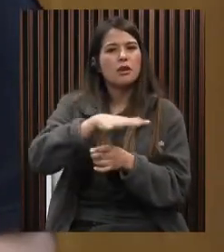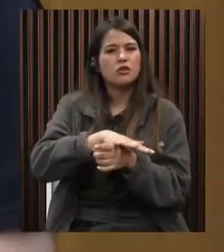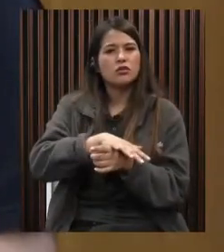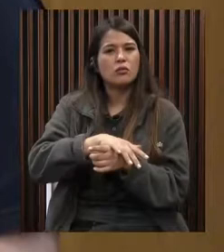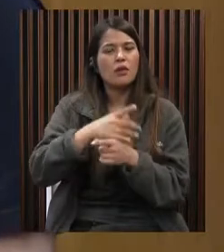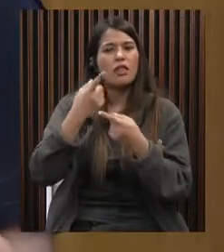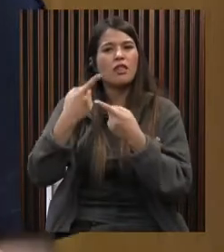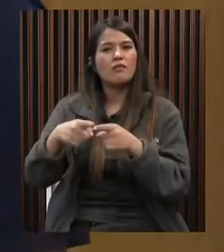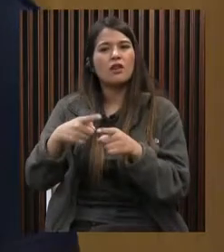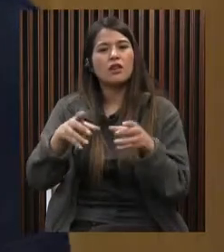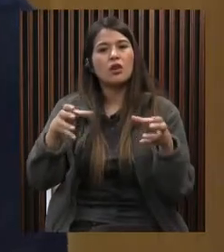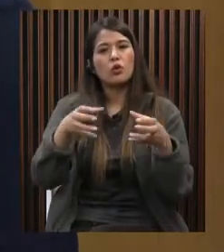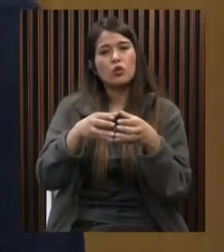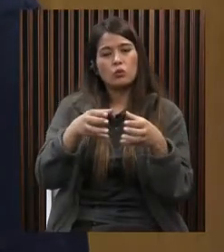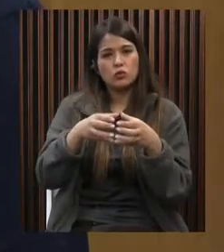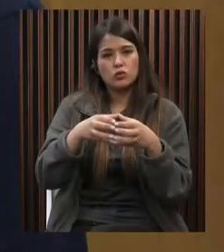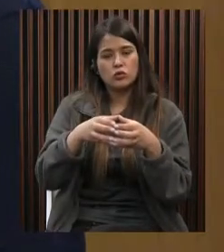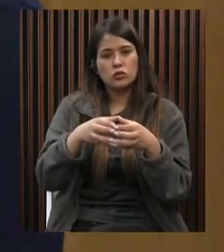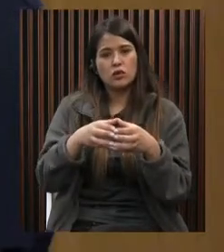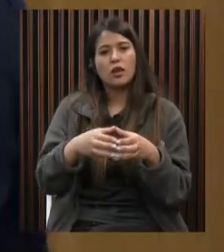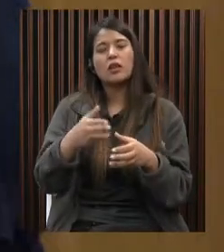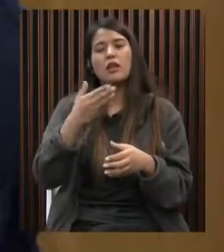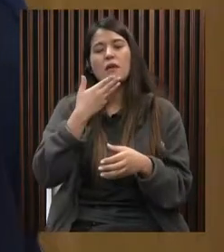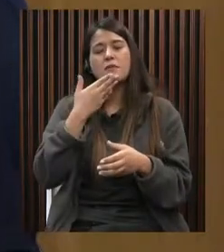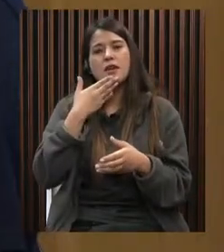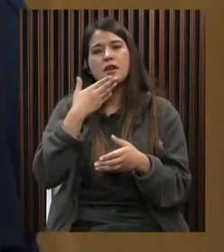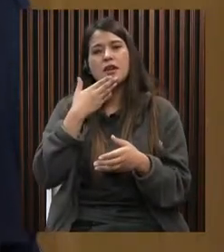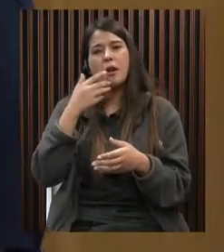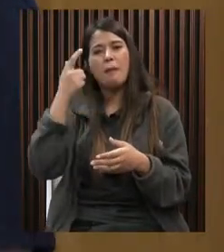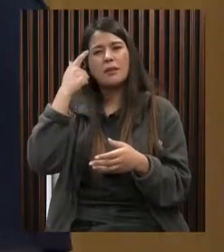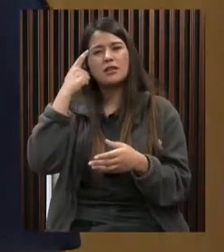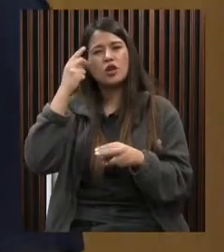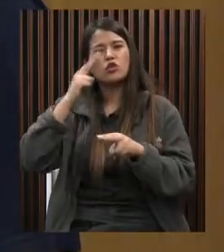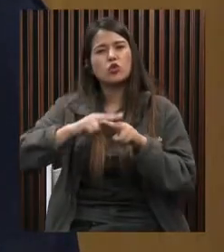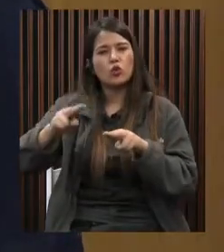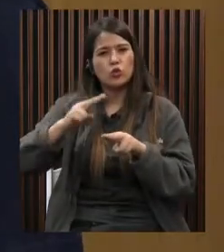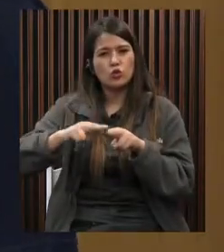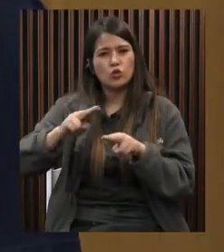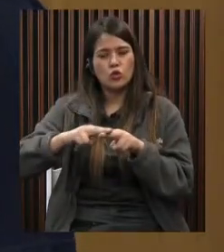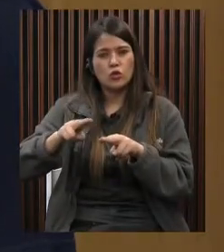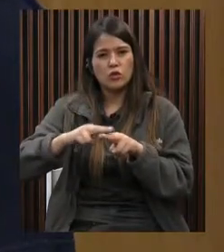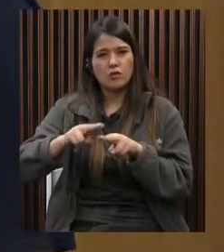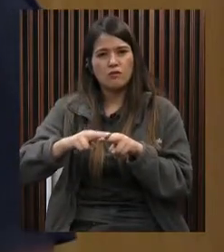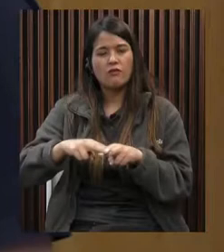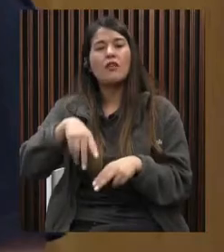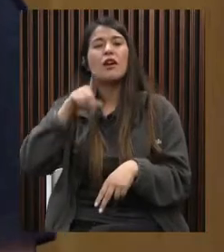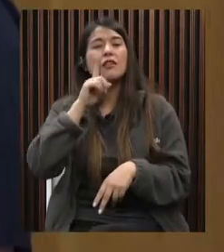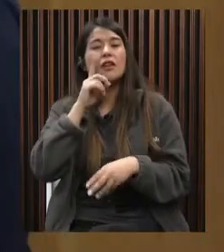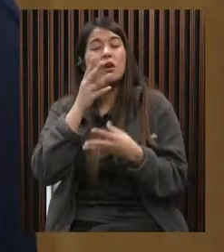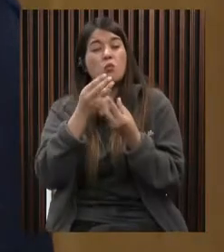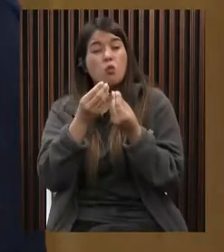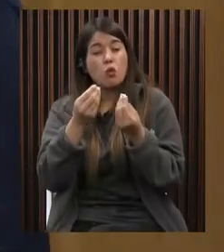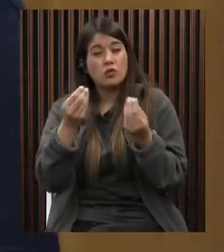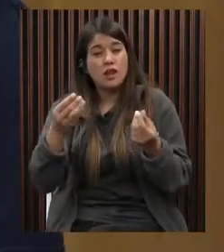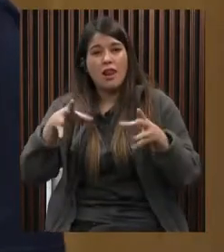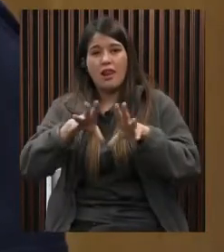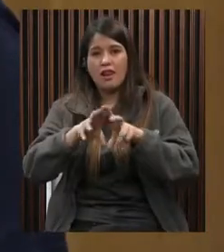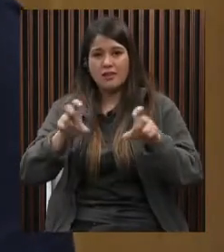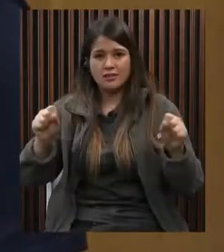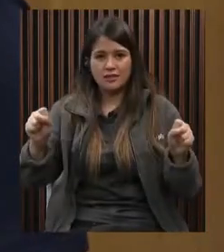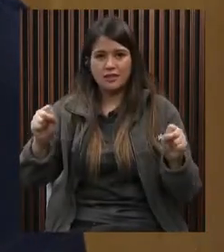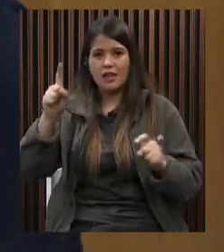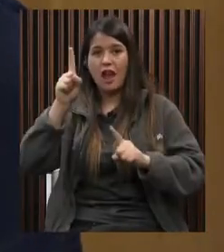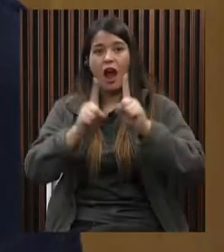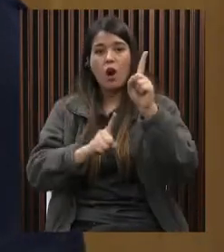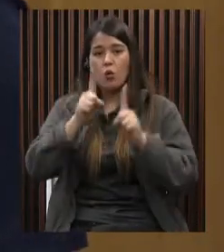hemos hablado. Y también que comiencen a pensar en soluciones, porque van a atender muchas de las soluciones que están ahí listas. Y algunas